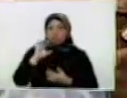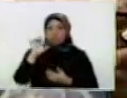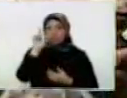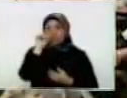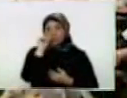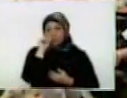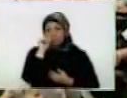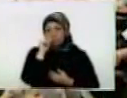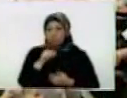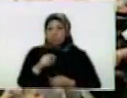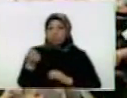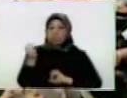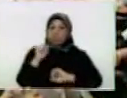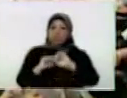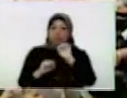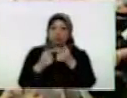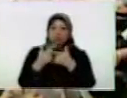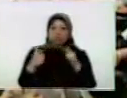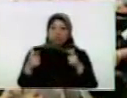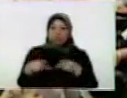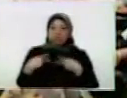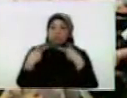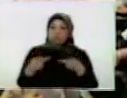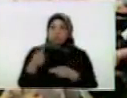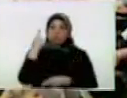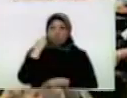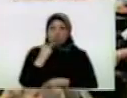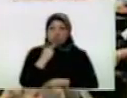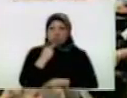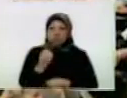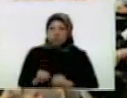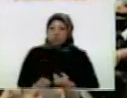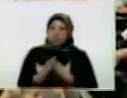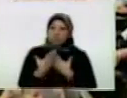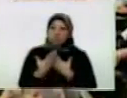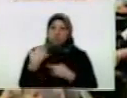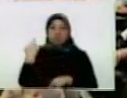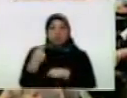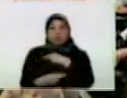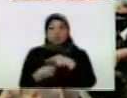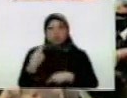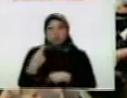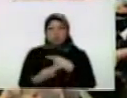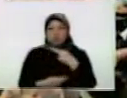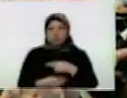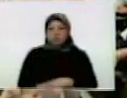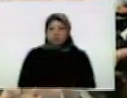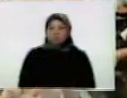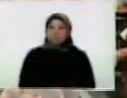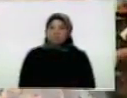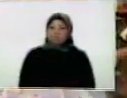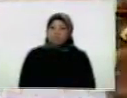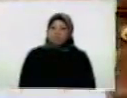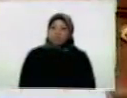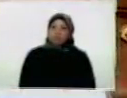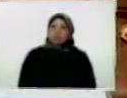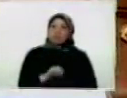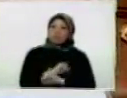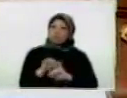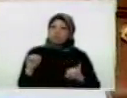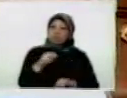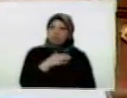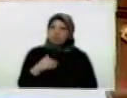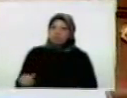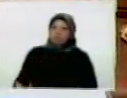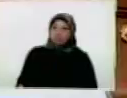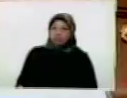la defensa de los valores bolivarianos que inspiran la revolución. Finalizó el presidente Diosdado